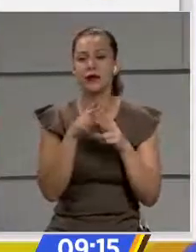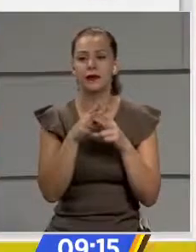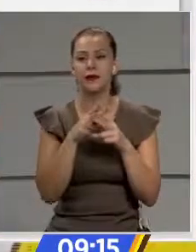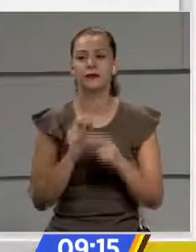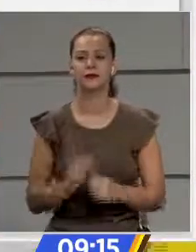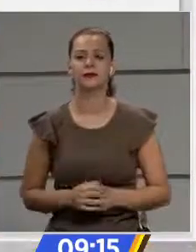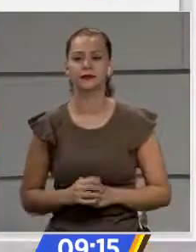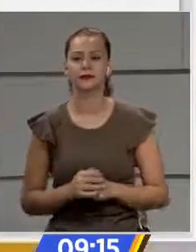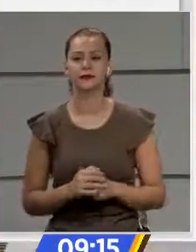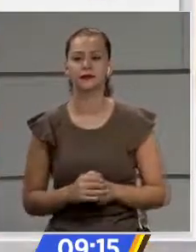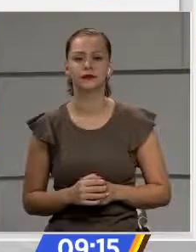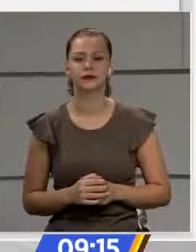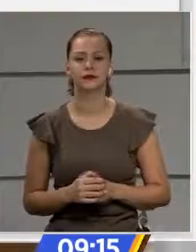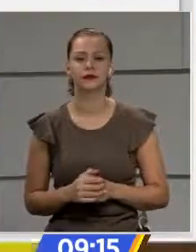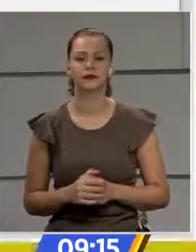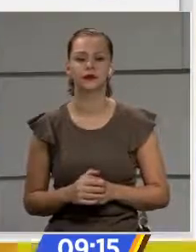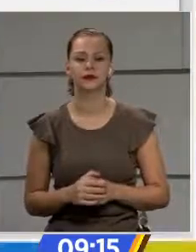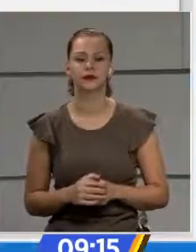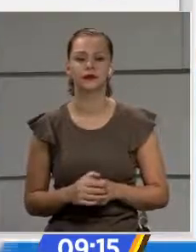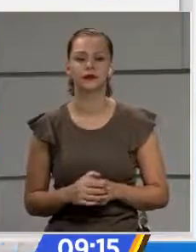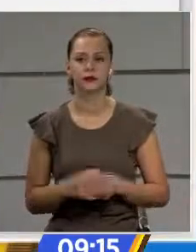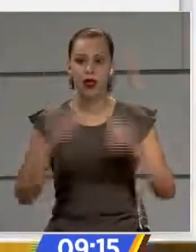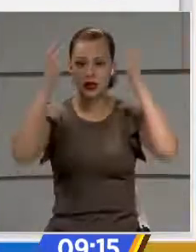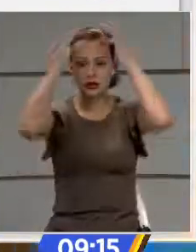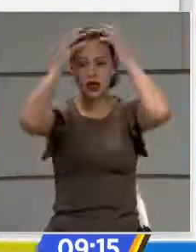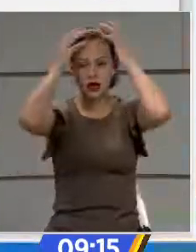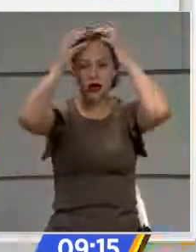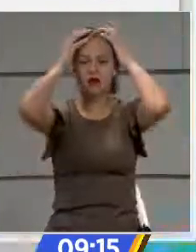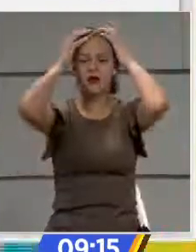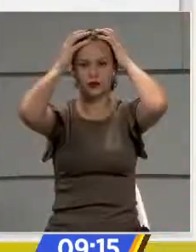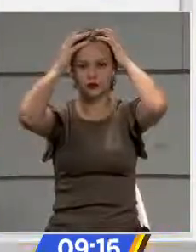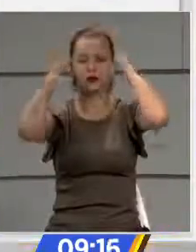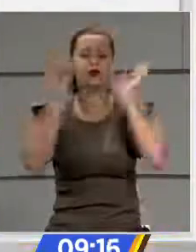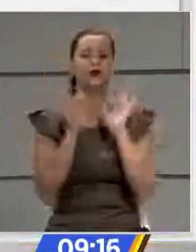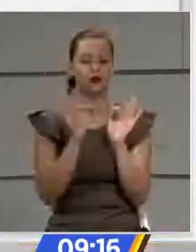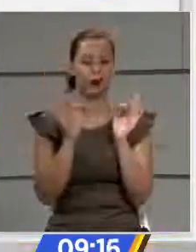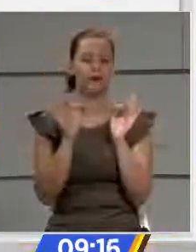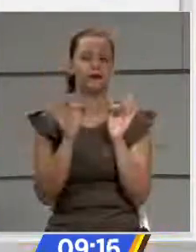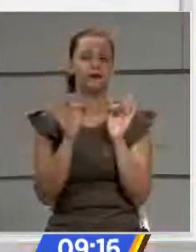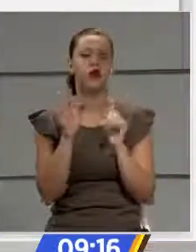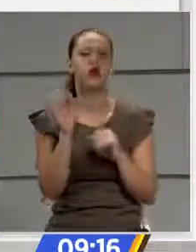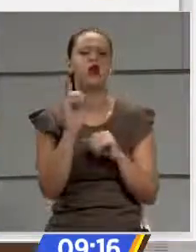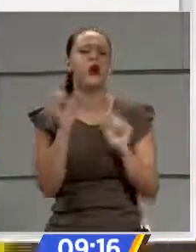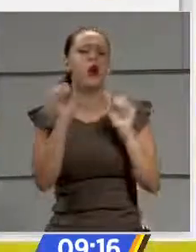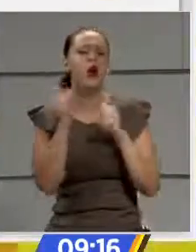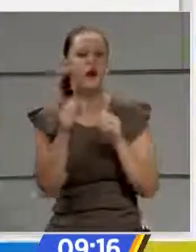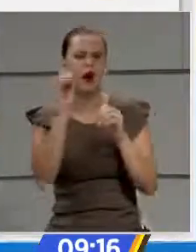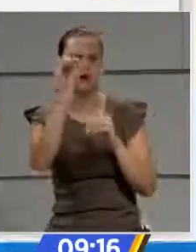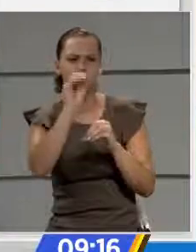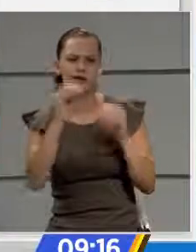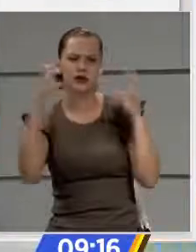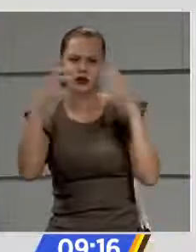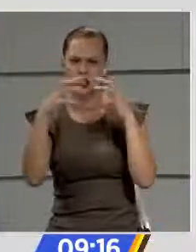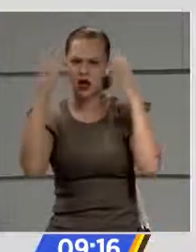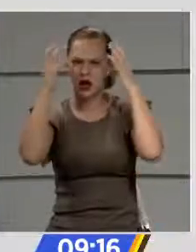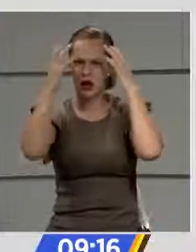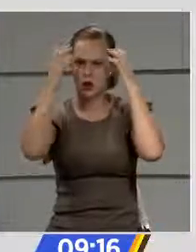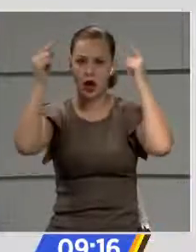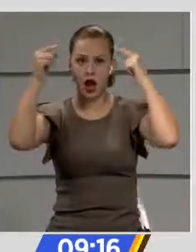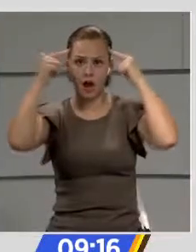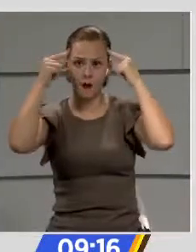es el cerebro. El cerebro, muy bien. ¿Y a dónde lo podemos ubicar? ¿En la cabeza o en